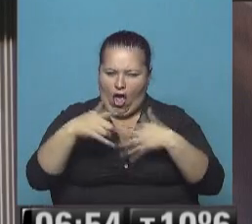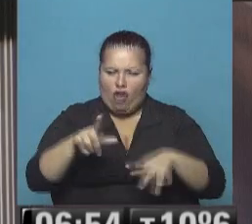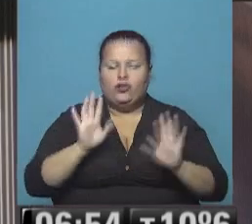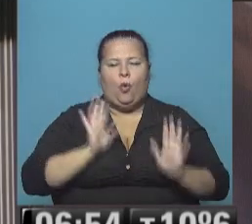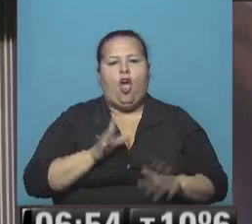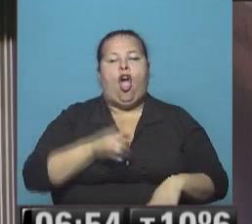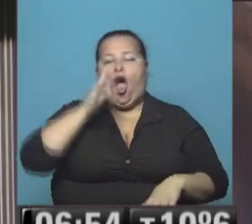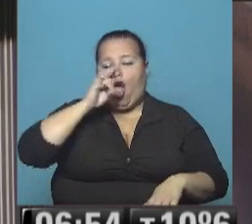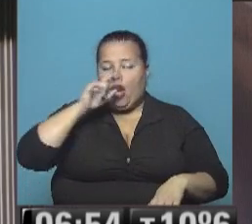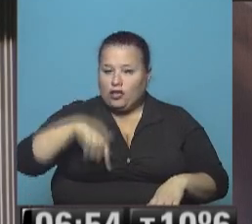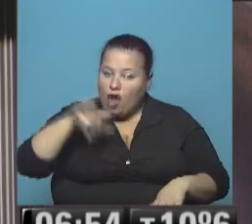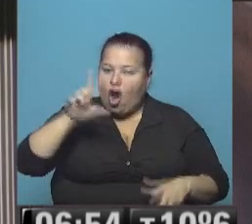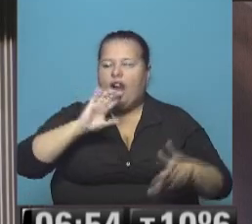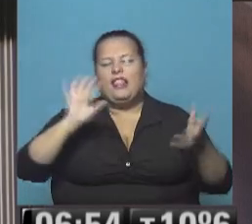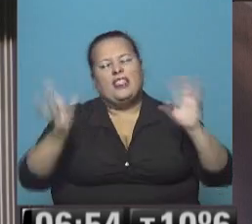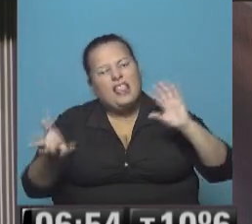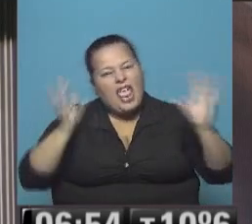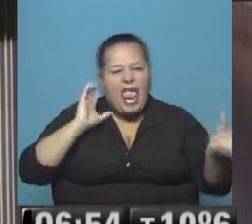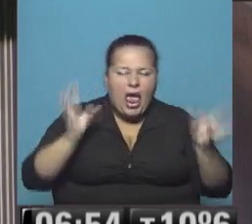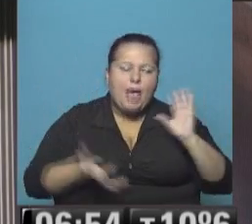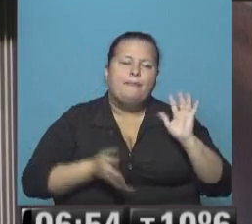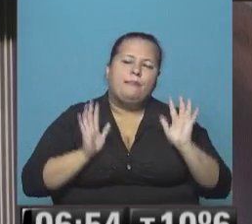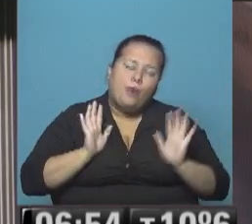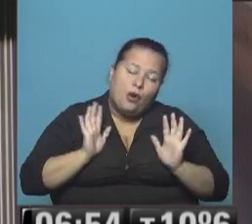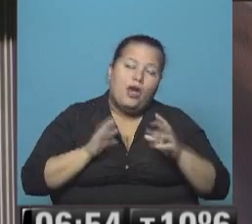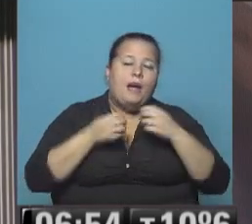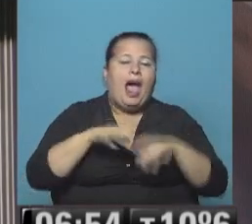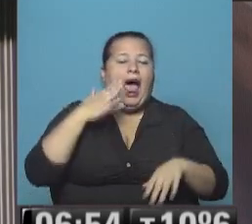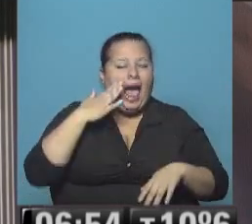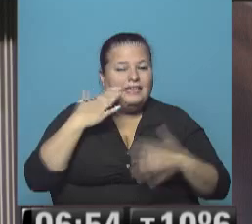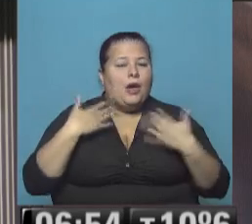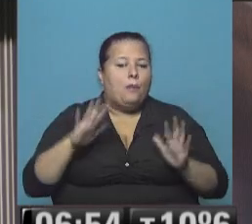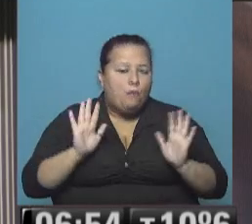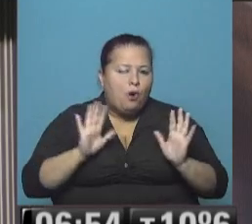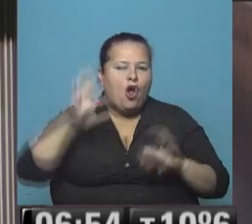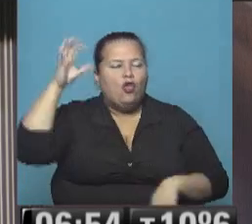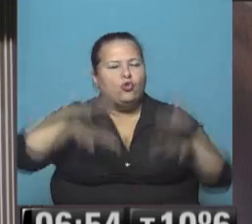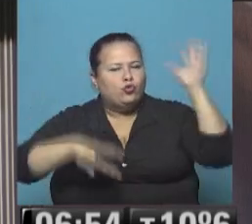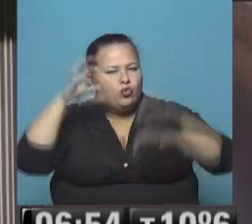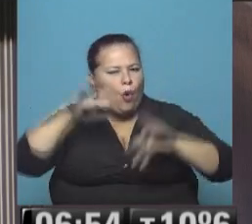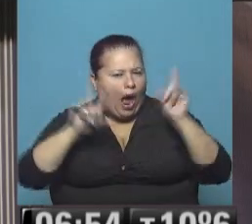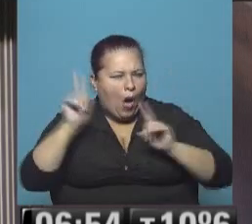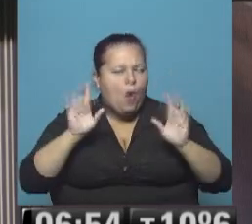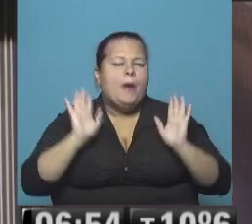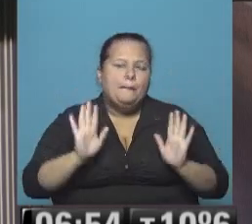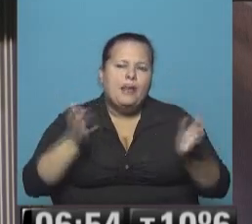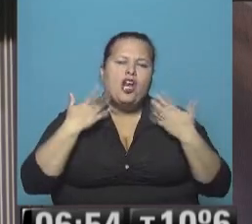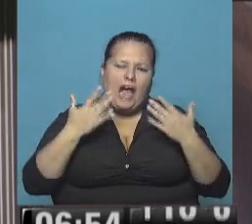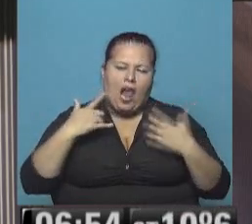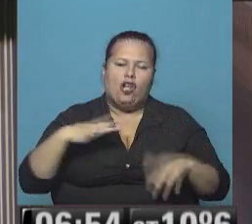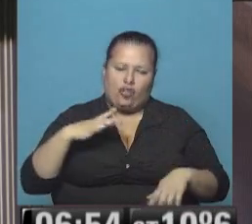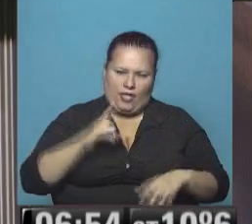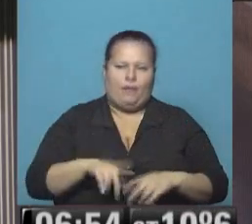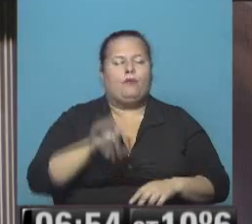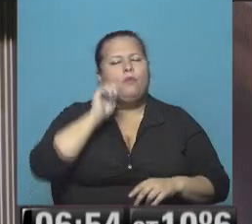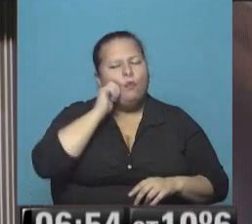corrientes hoy con tiempo inestable a partir de la tarde posiblemente tengan algún chaparrón citó más intenso pero con calorcito todavía